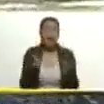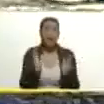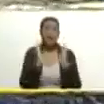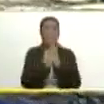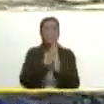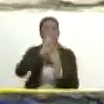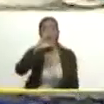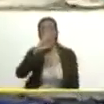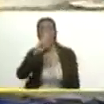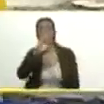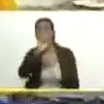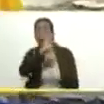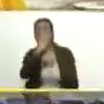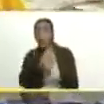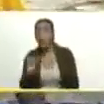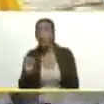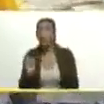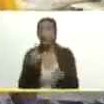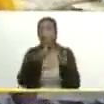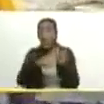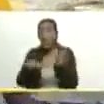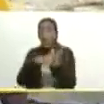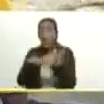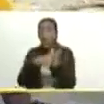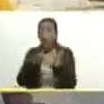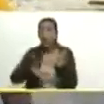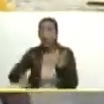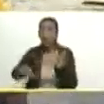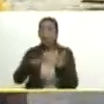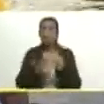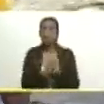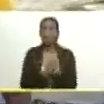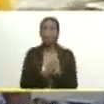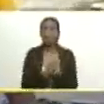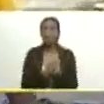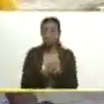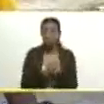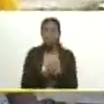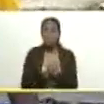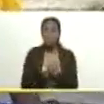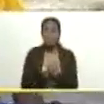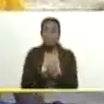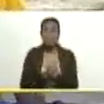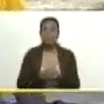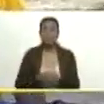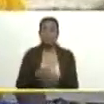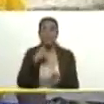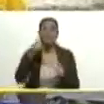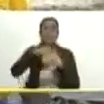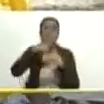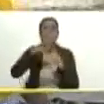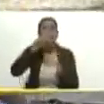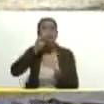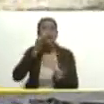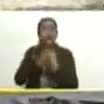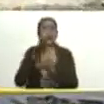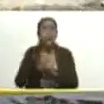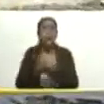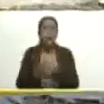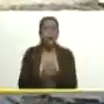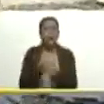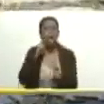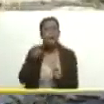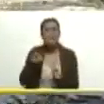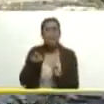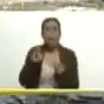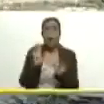Cruz de Mora, presidente. Santa Cruz, la gloriosa Santa Cruz de Mora. Mira, ¿qué tipo de café es ese? Este